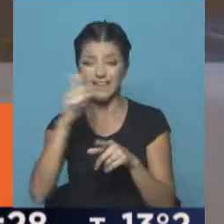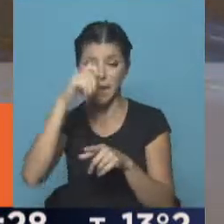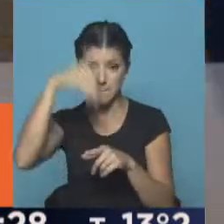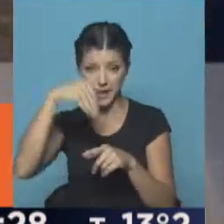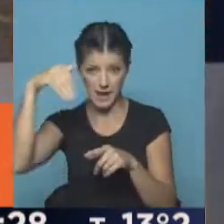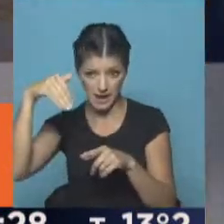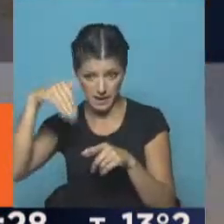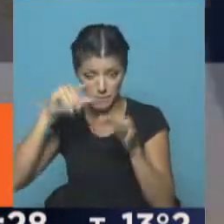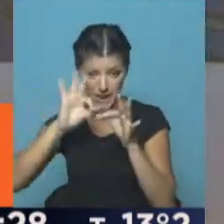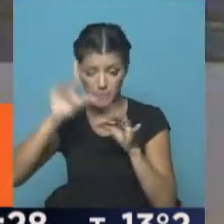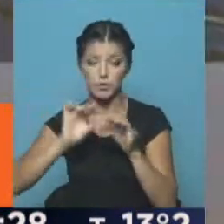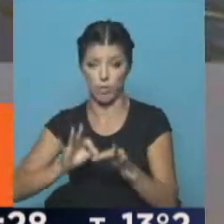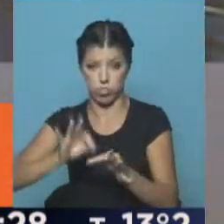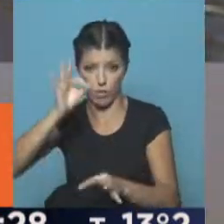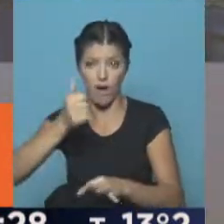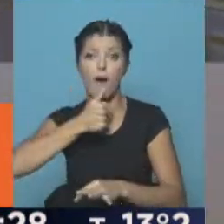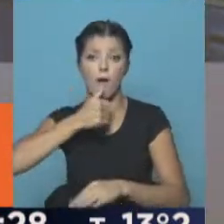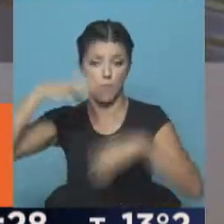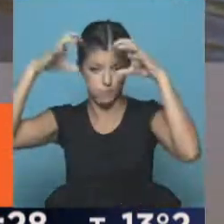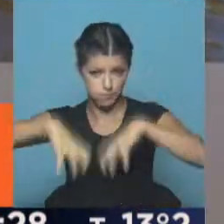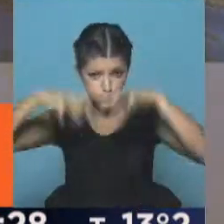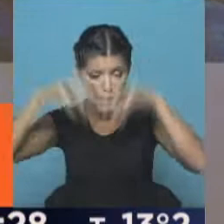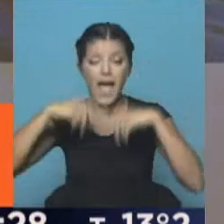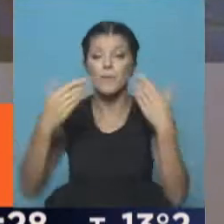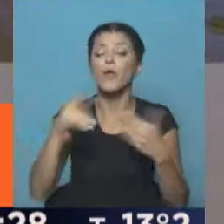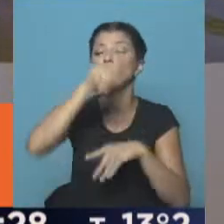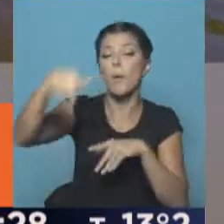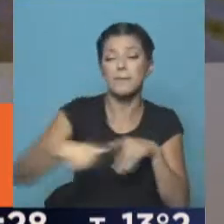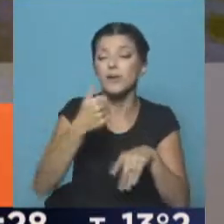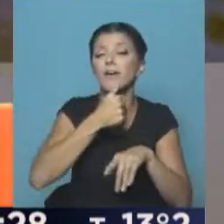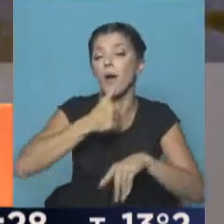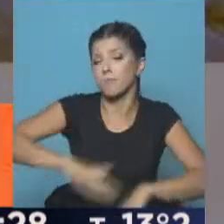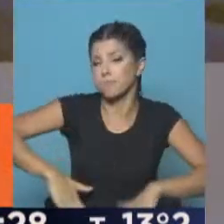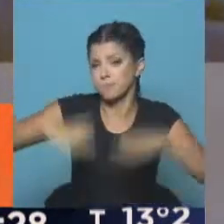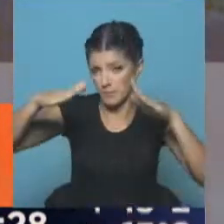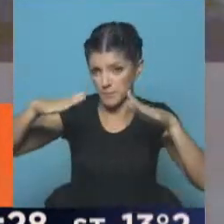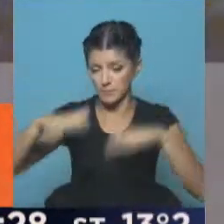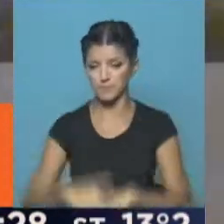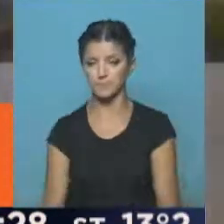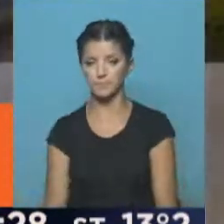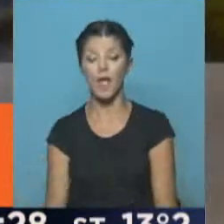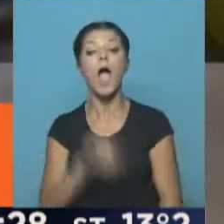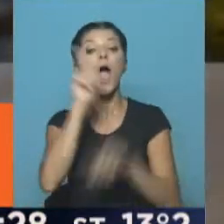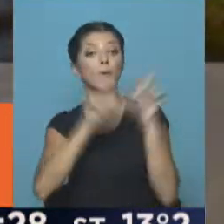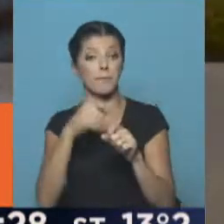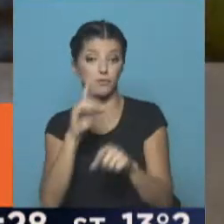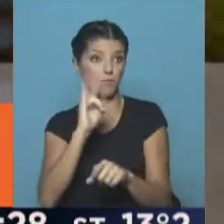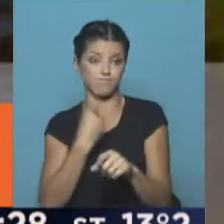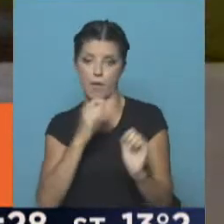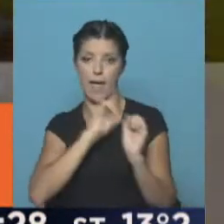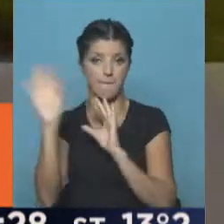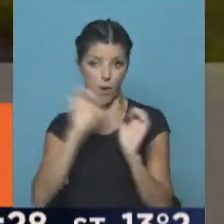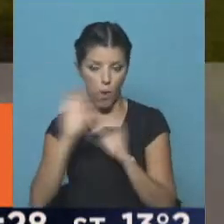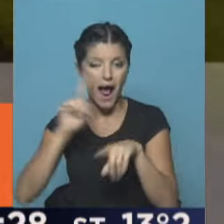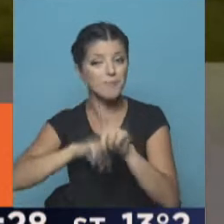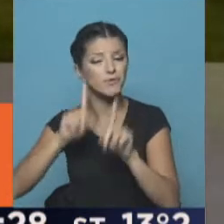en la defensa norte del casco urbano, por lo que las calles quedaron totalmente inundadas en esa localidad. Hay habitantes autoevacuados, mientras los